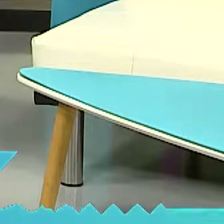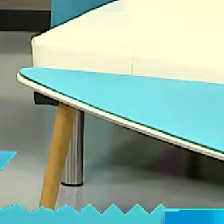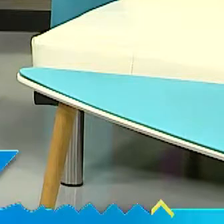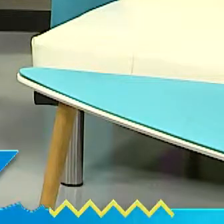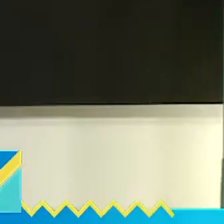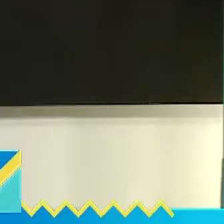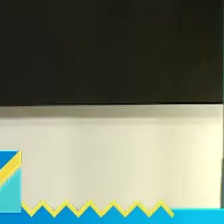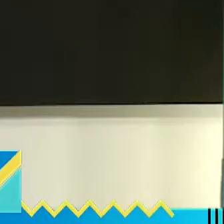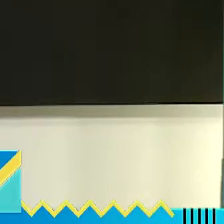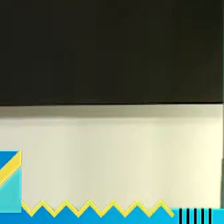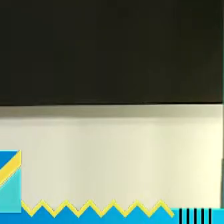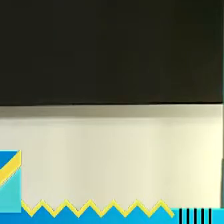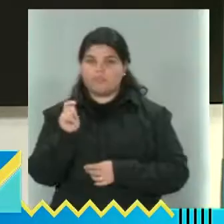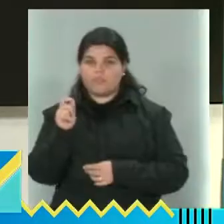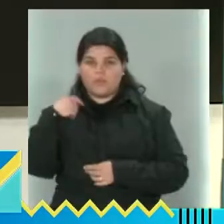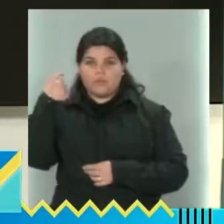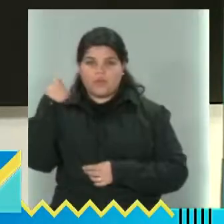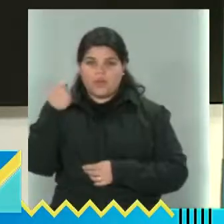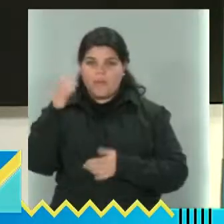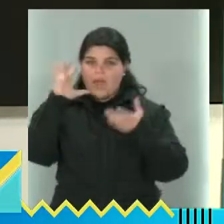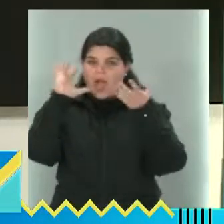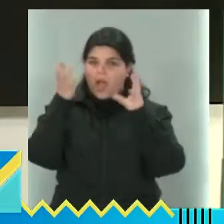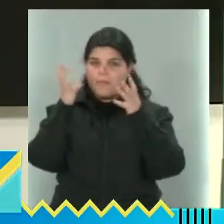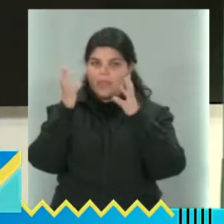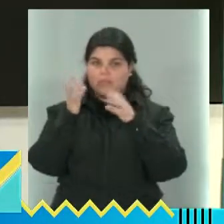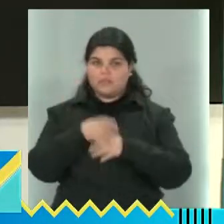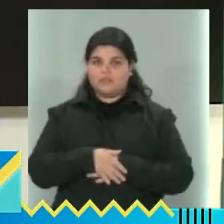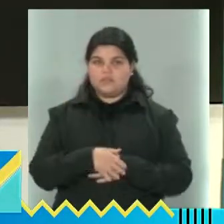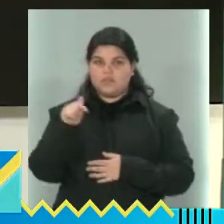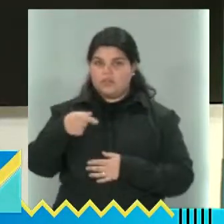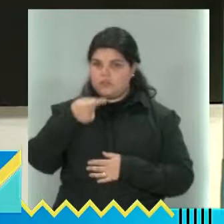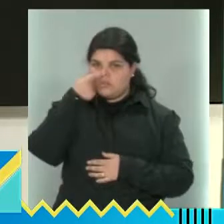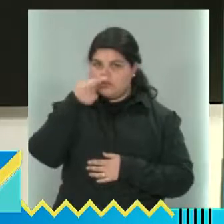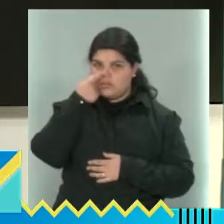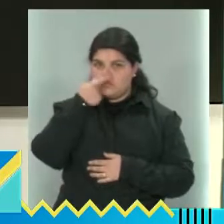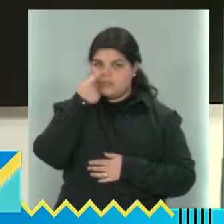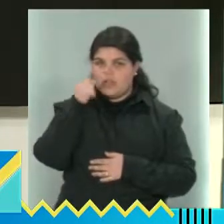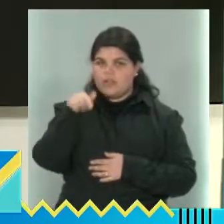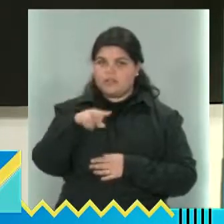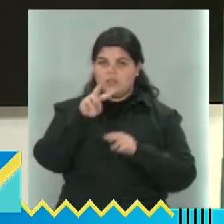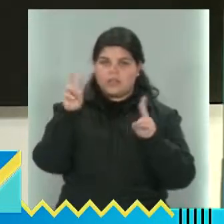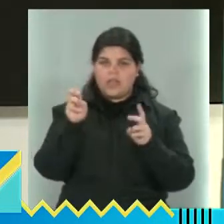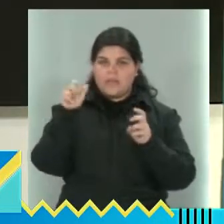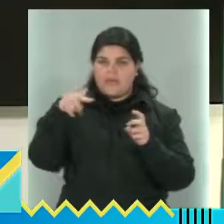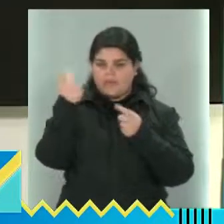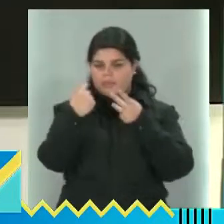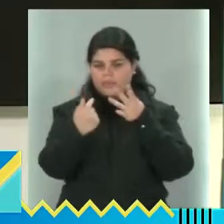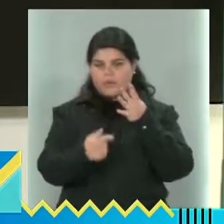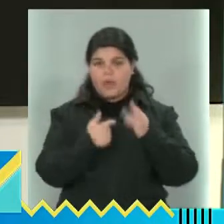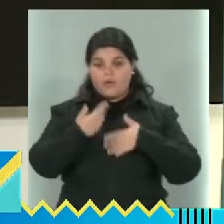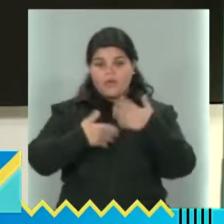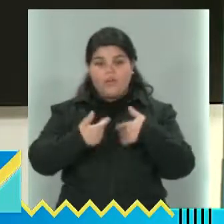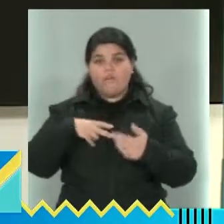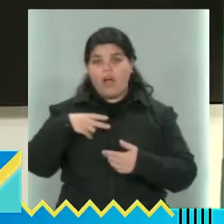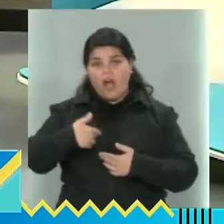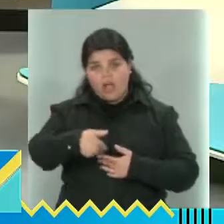Bien, ahí veíamos entonces el programa de Medio Ambiente, un programa interesante también en términos de todo lo que se dijo, lo que queda por hacer también,